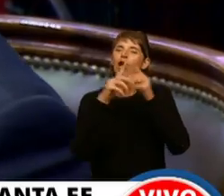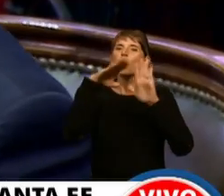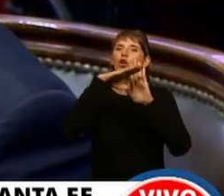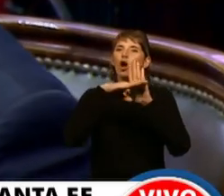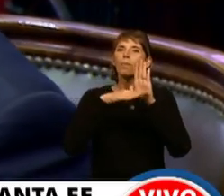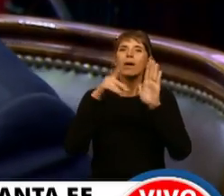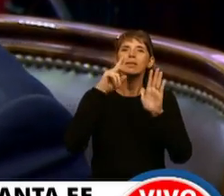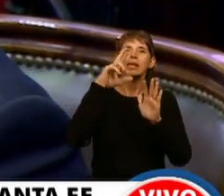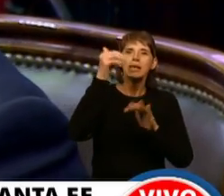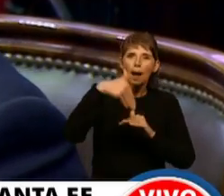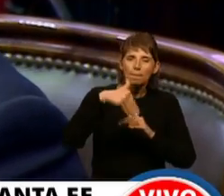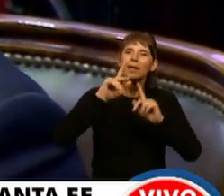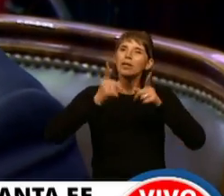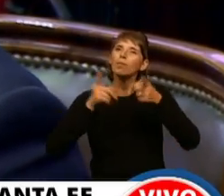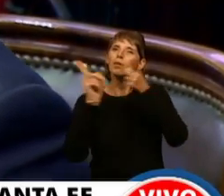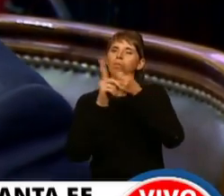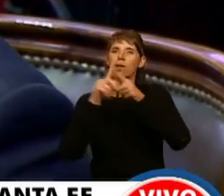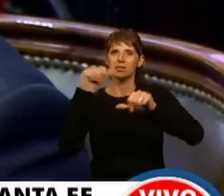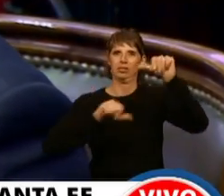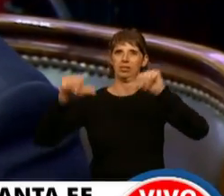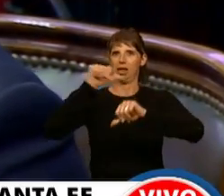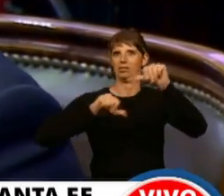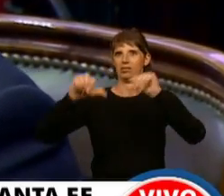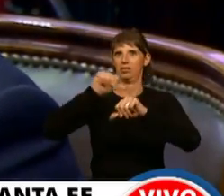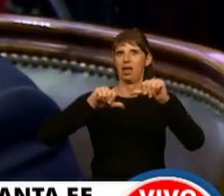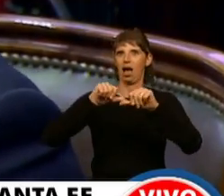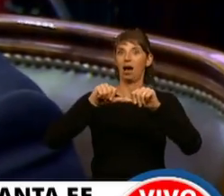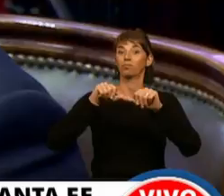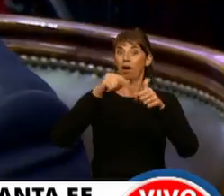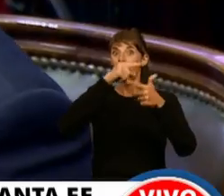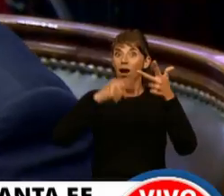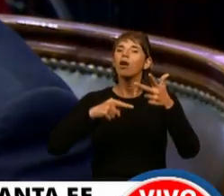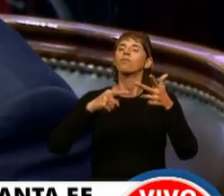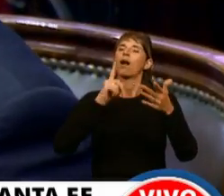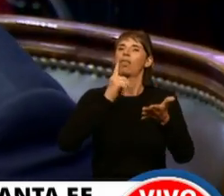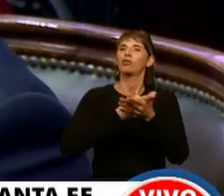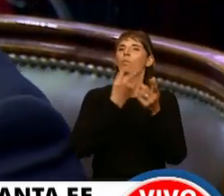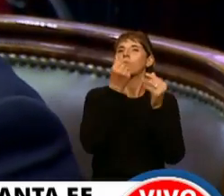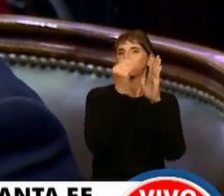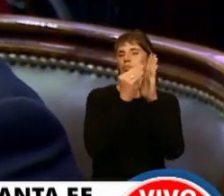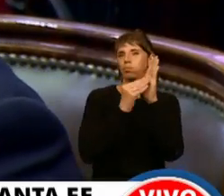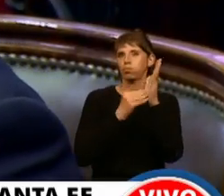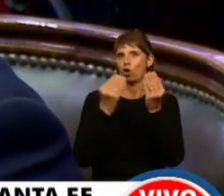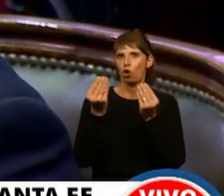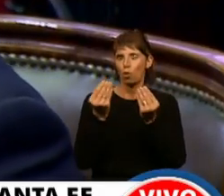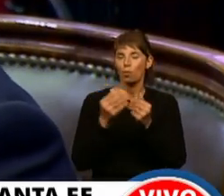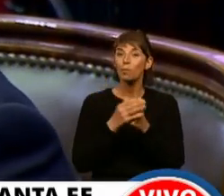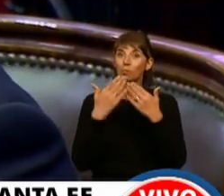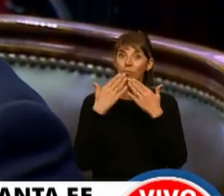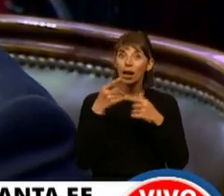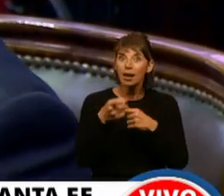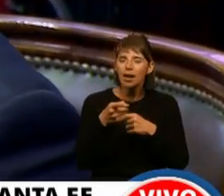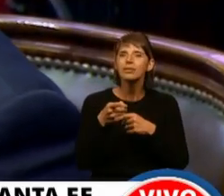científicos que va a permitir reparar una situación y